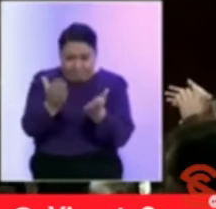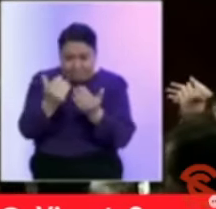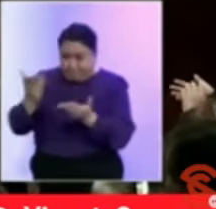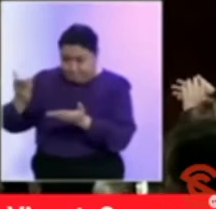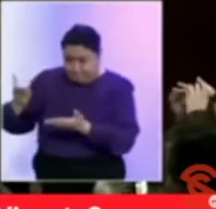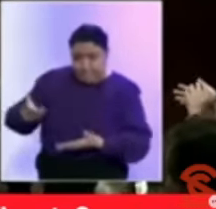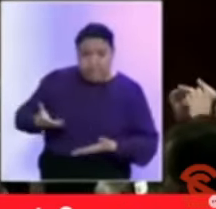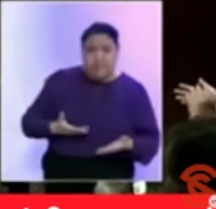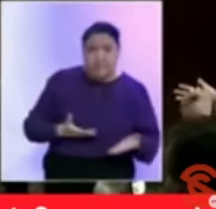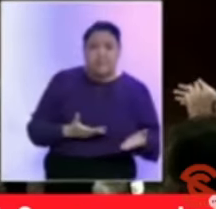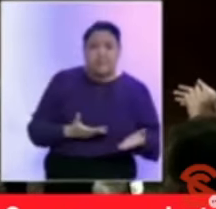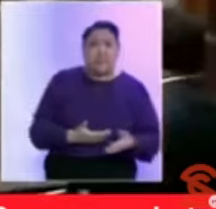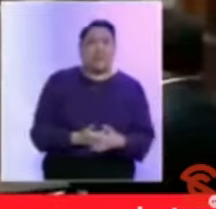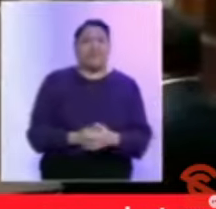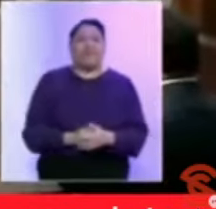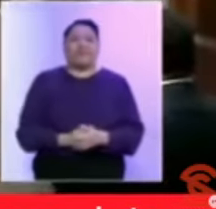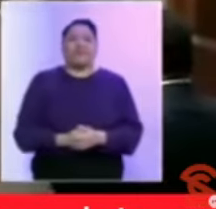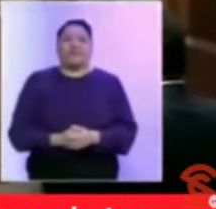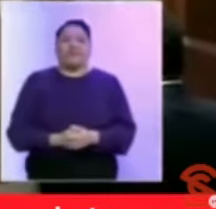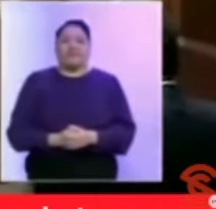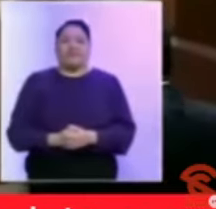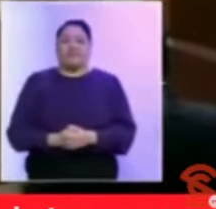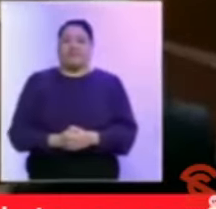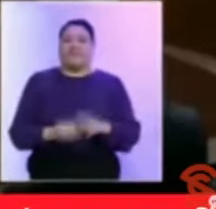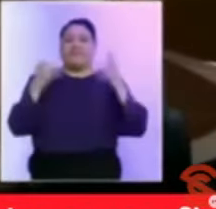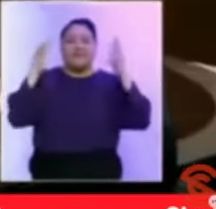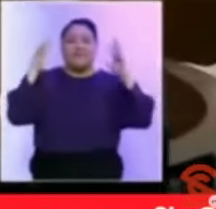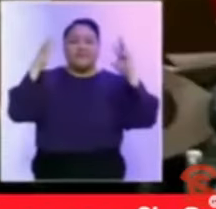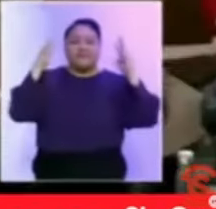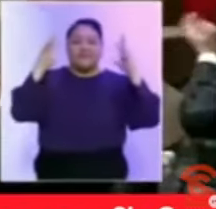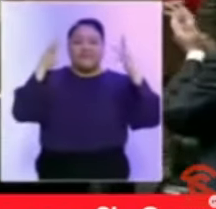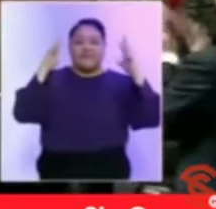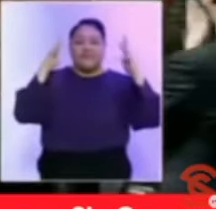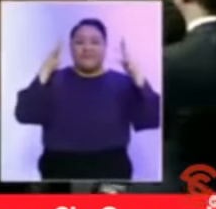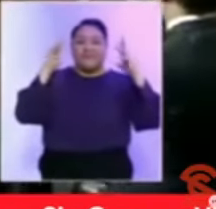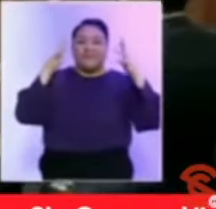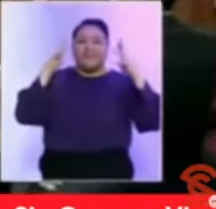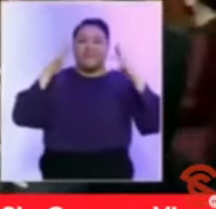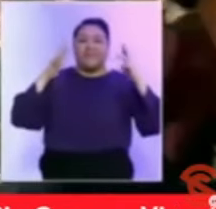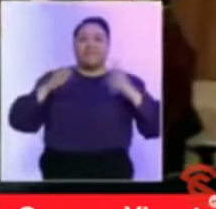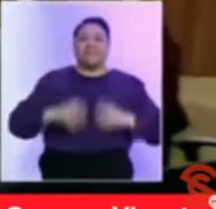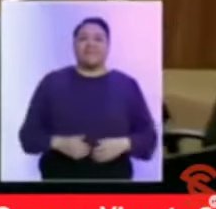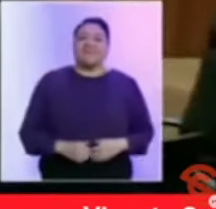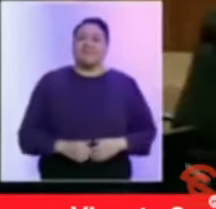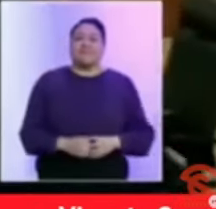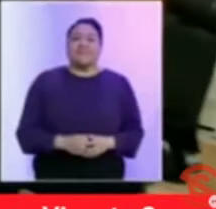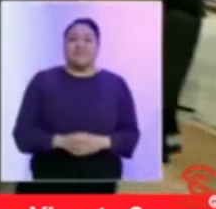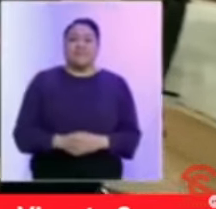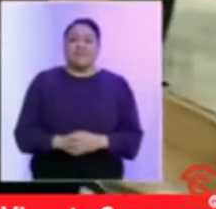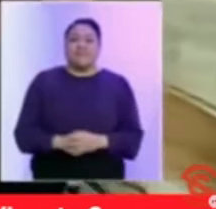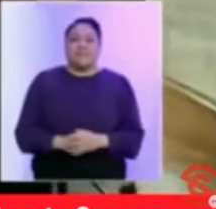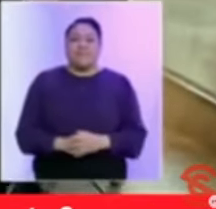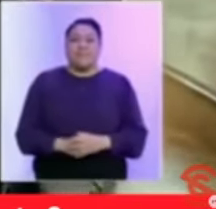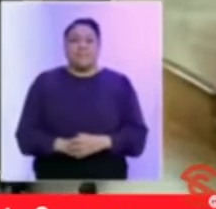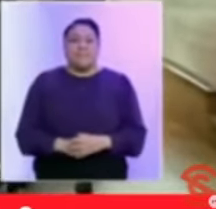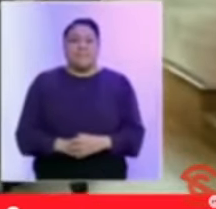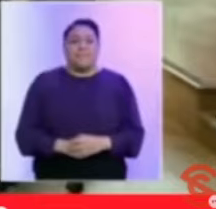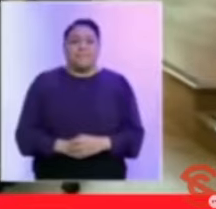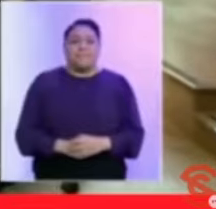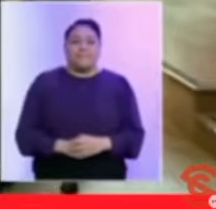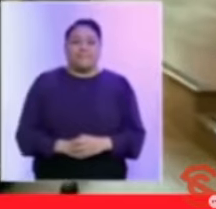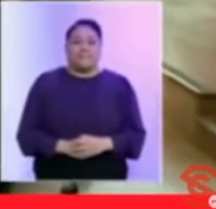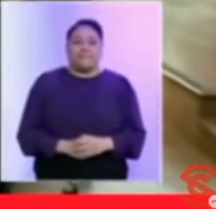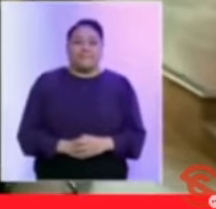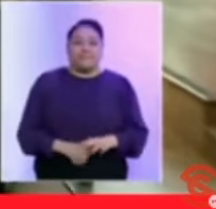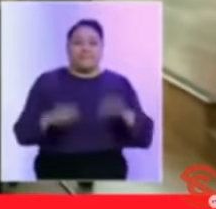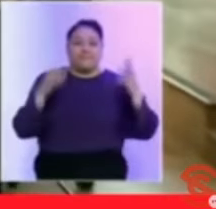trasladamos a por ejemplo 1955 el 6 de Julio cuando vota la mujer en este país o podemos ir a Rosario